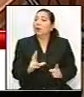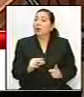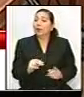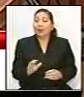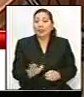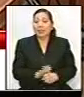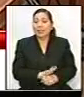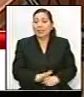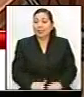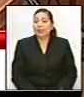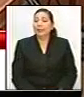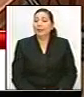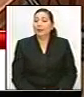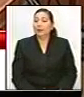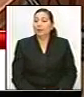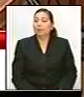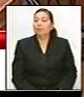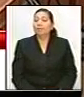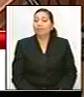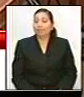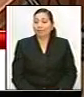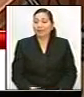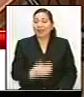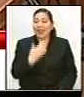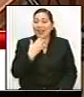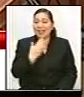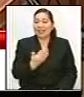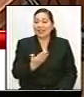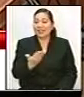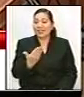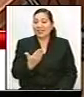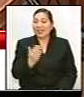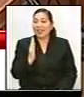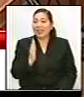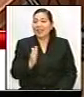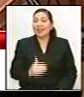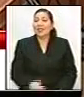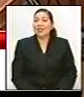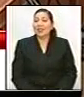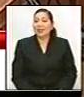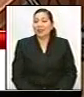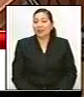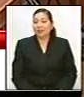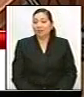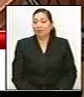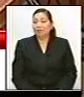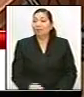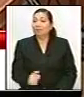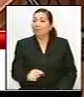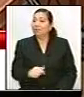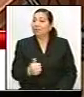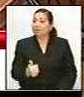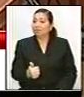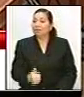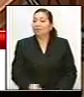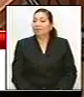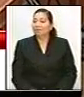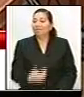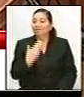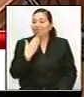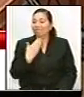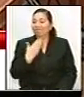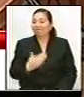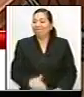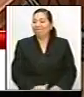abastece. Entonces yo con esto quiero terminar, les agradezco por esta atención y para otra oportunidad les agradecería.